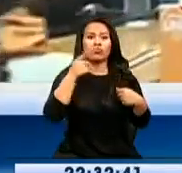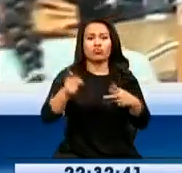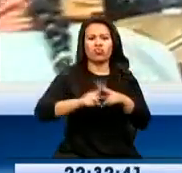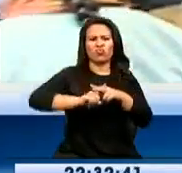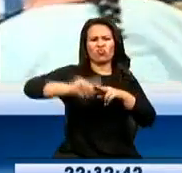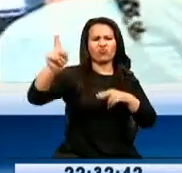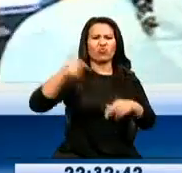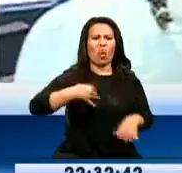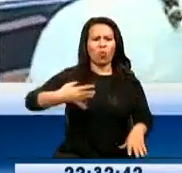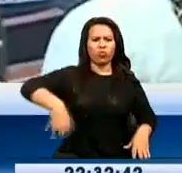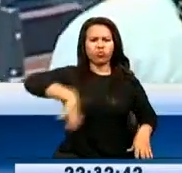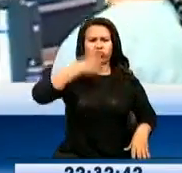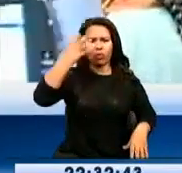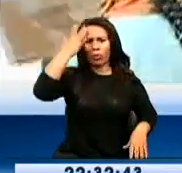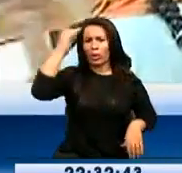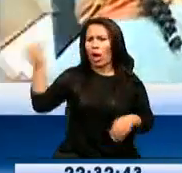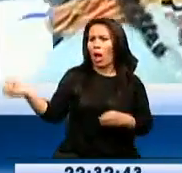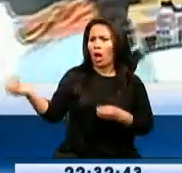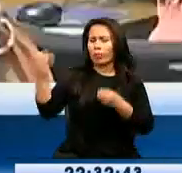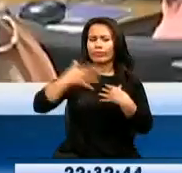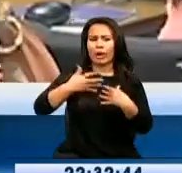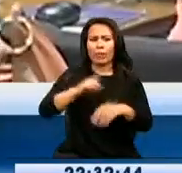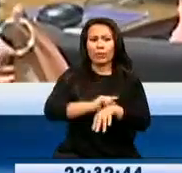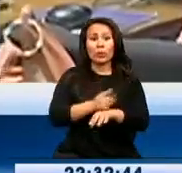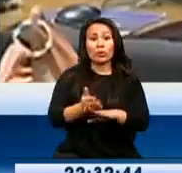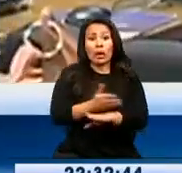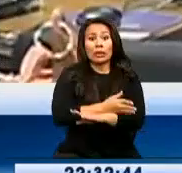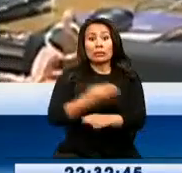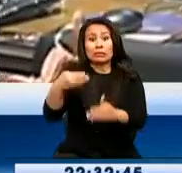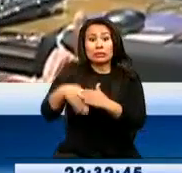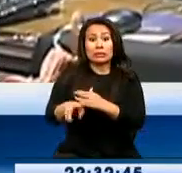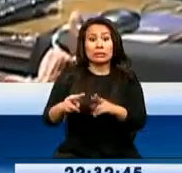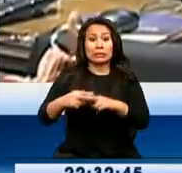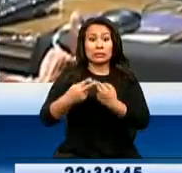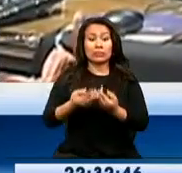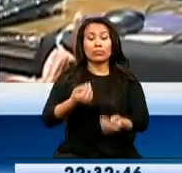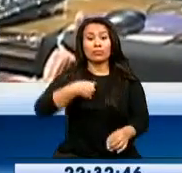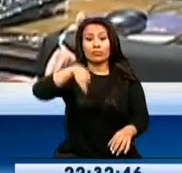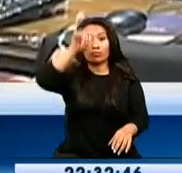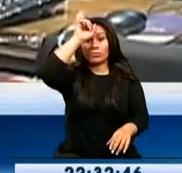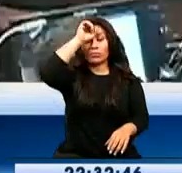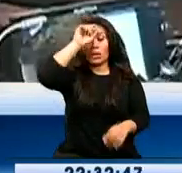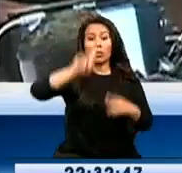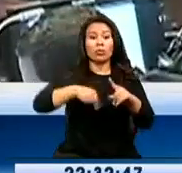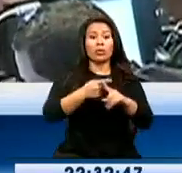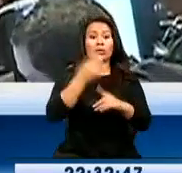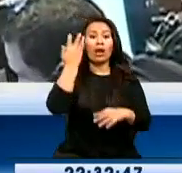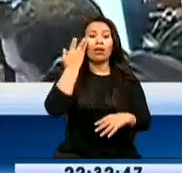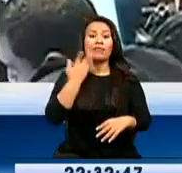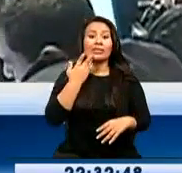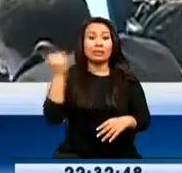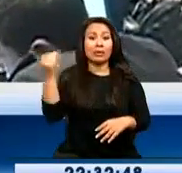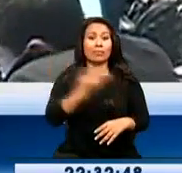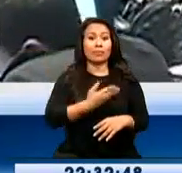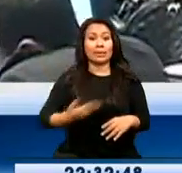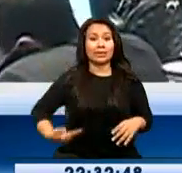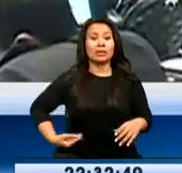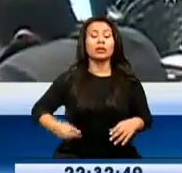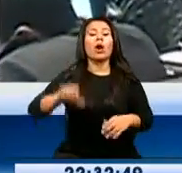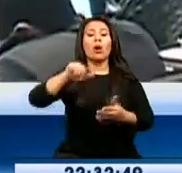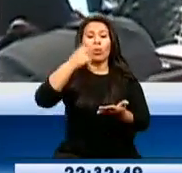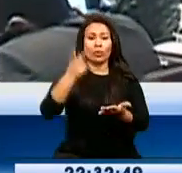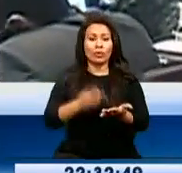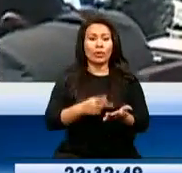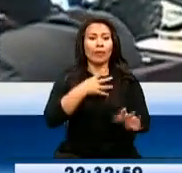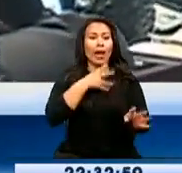pleno molestos por el anuncio minutos antes de iniciar la sesión. Se desconoce la fecha en la que la presidenta de la Asamblea vuelva a convocarlos